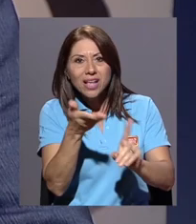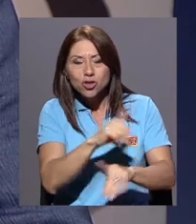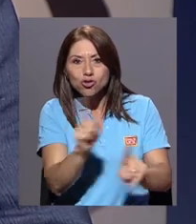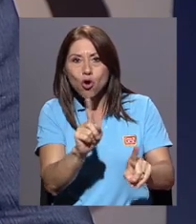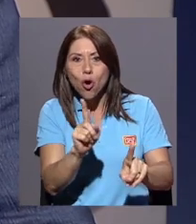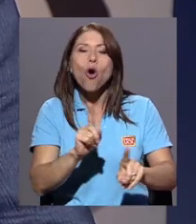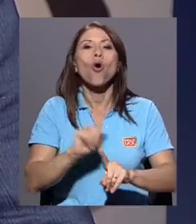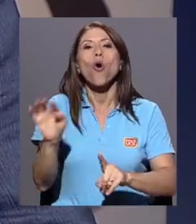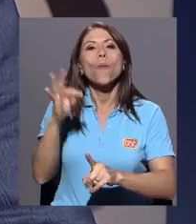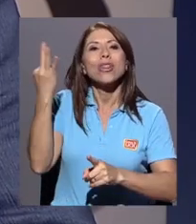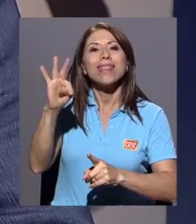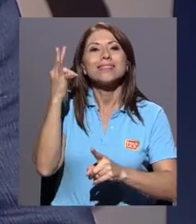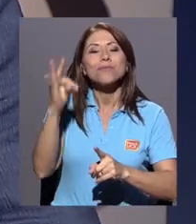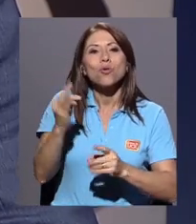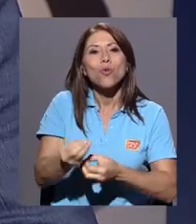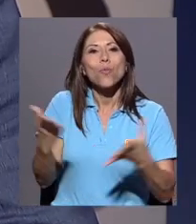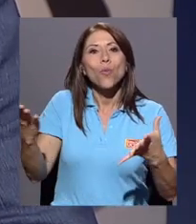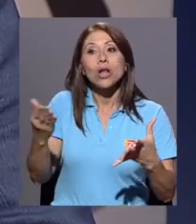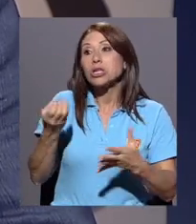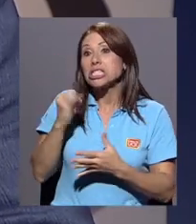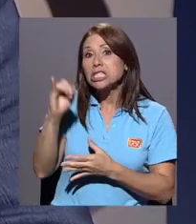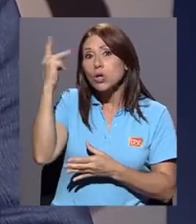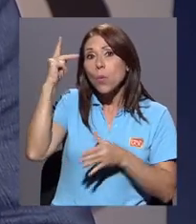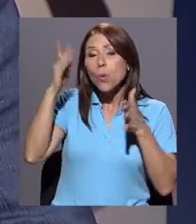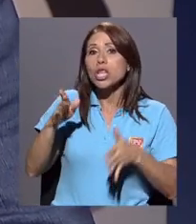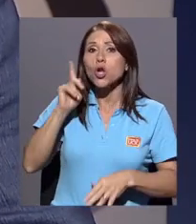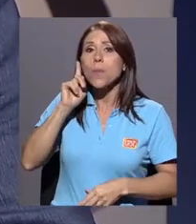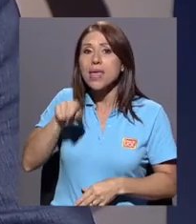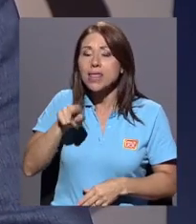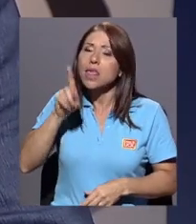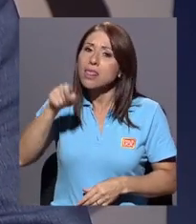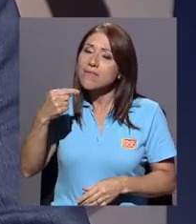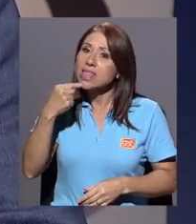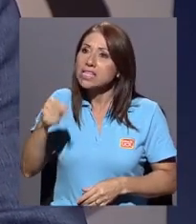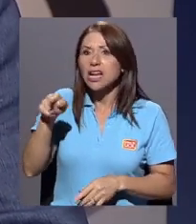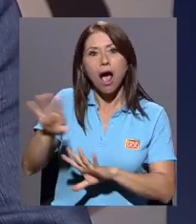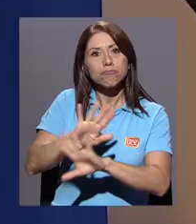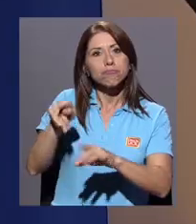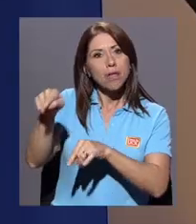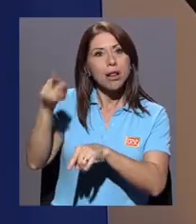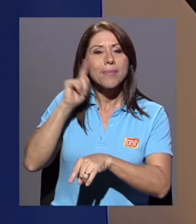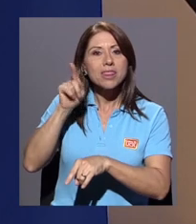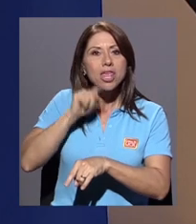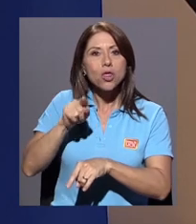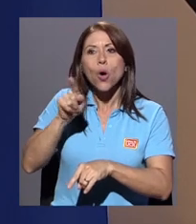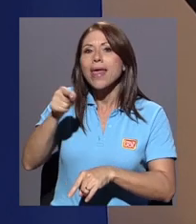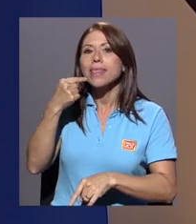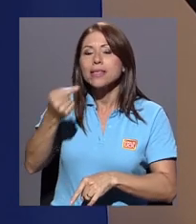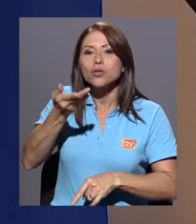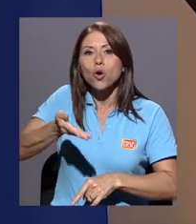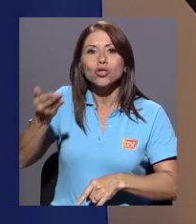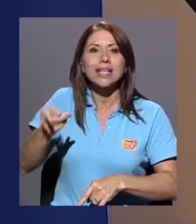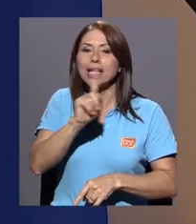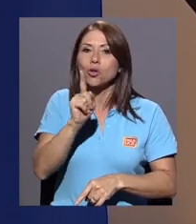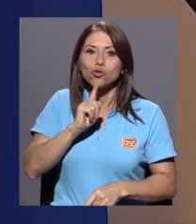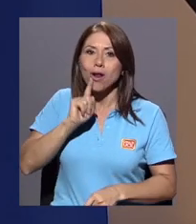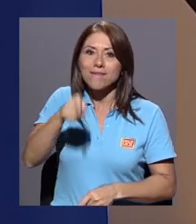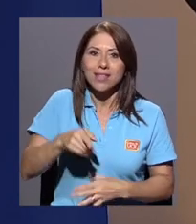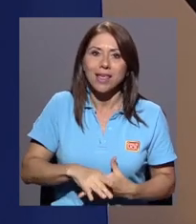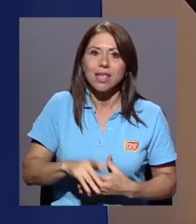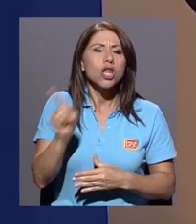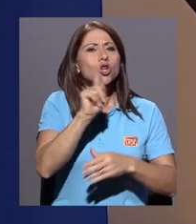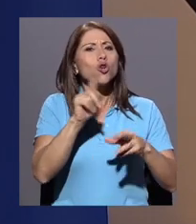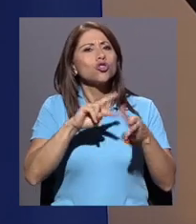dejarlo. Y si hay un político que miente, decir que ha mentido, que ha dicho cosas que no se condicen con la verdad. No porque los partidarios de ese